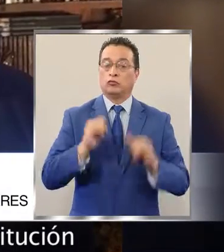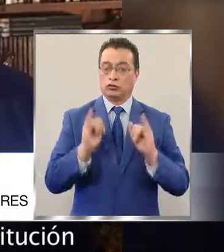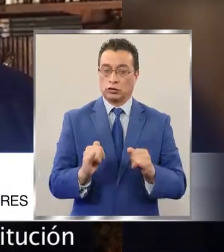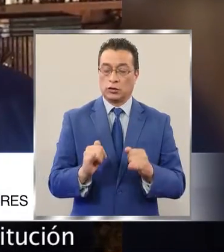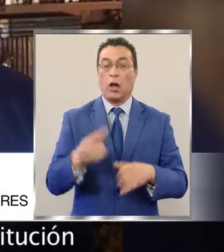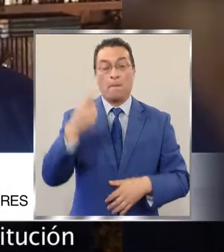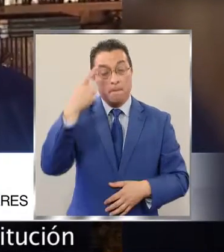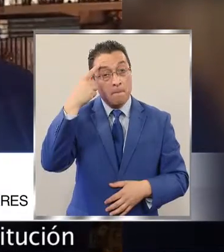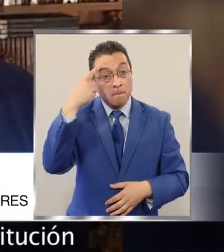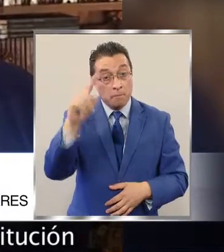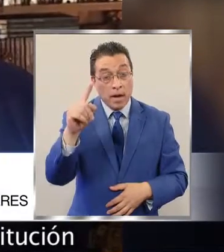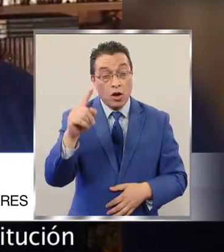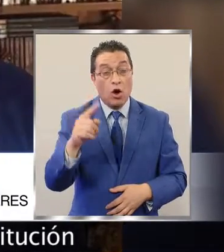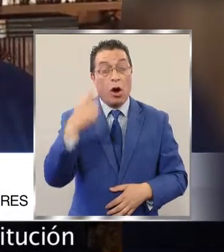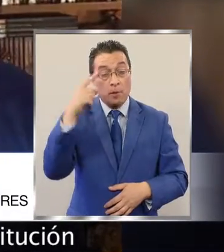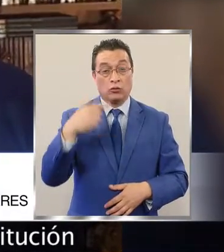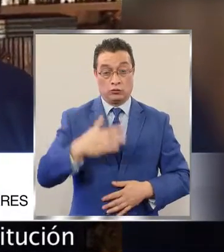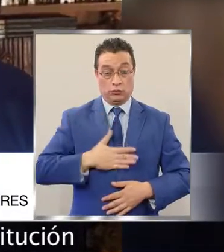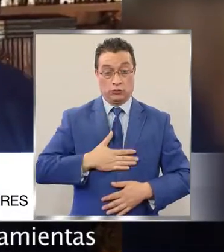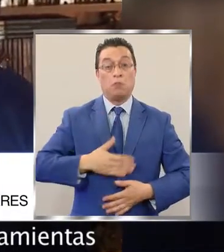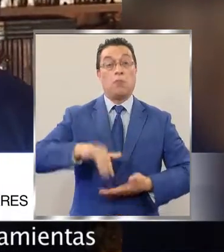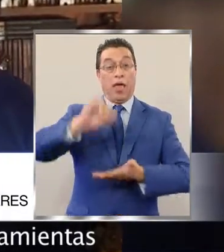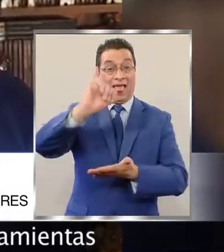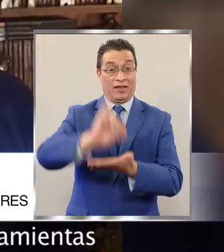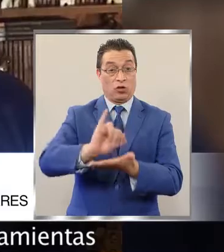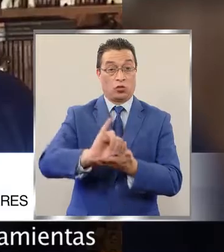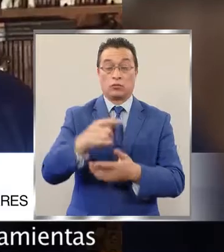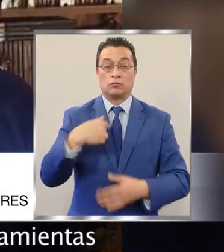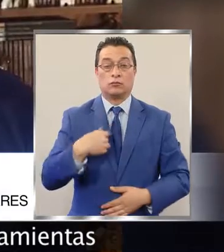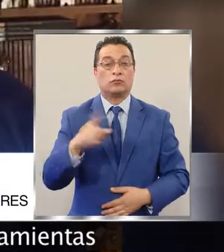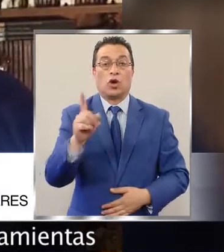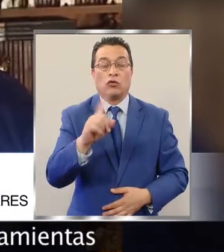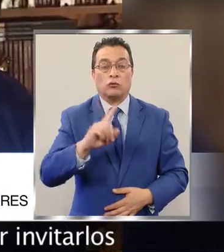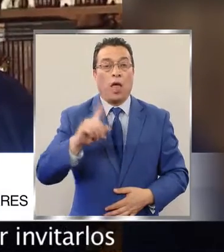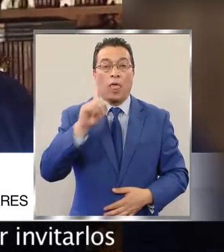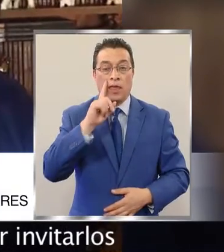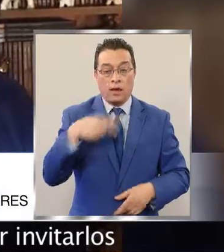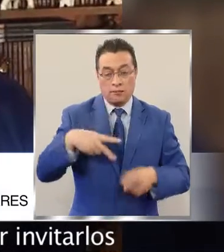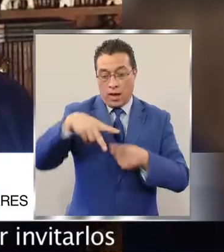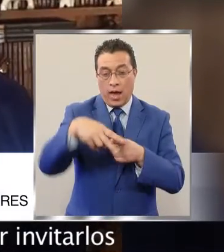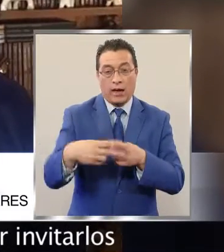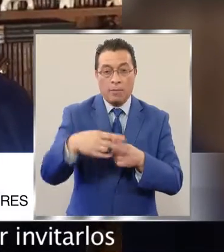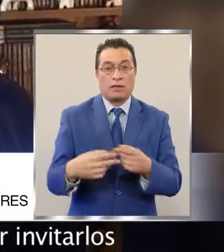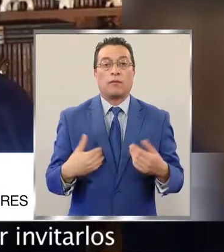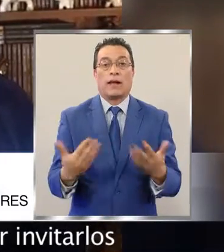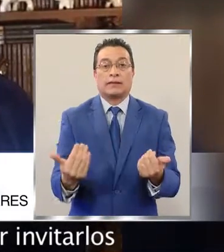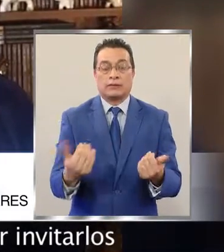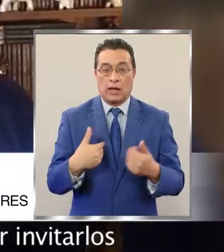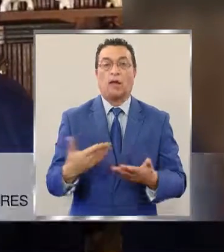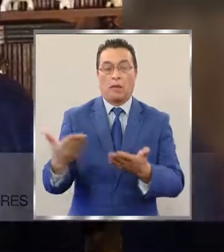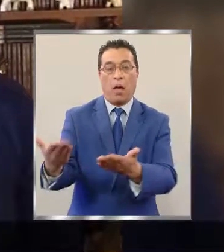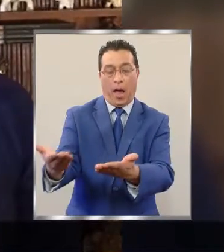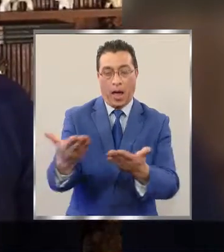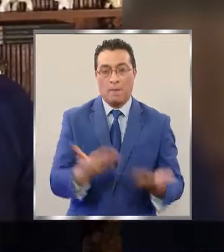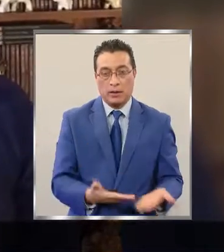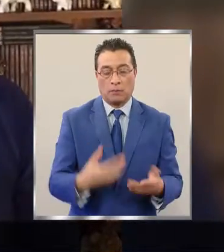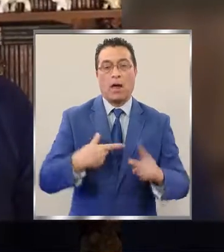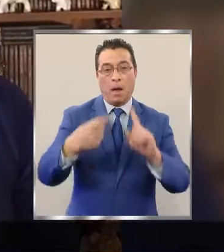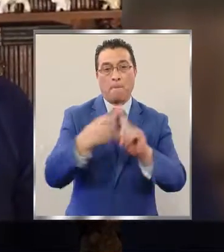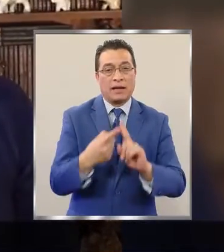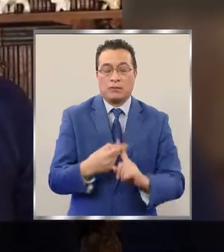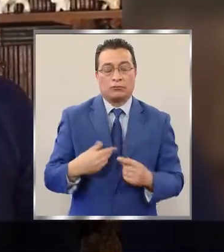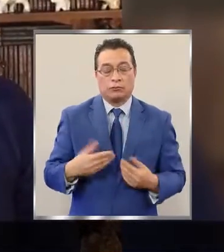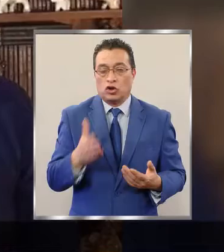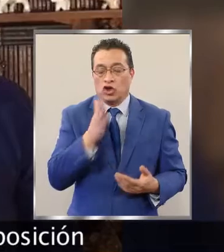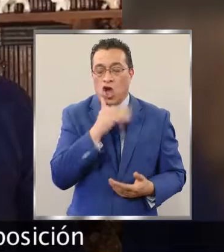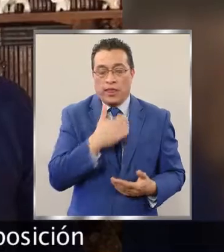Sin embargo, como institución, no contamos con las herramientas necesarias como para poder invitarlos a participar.